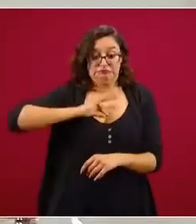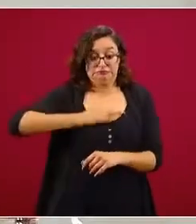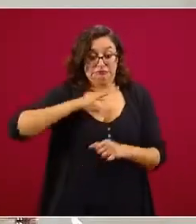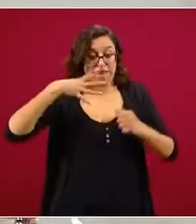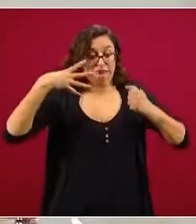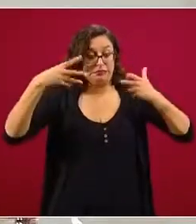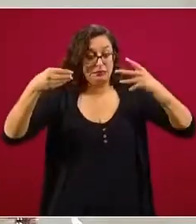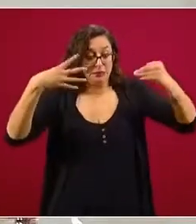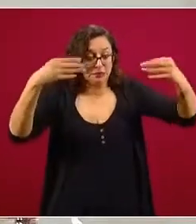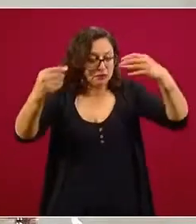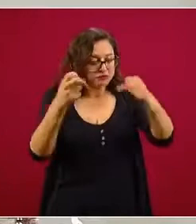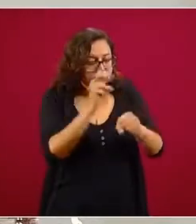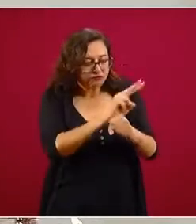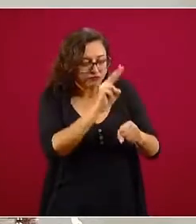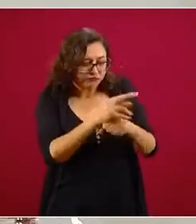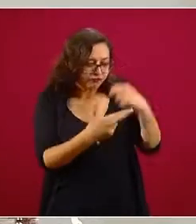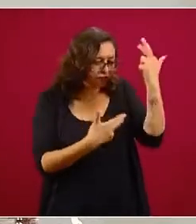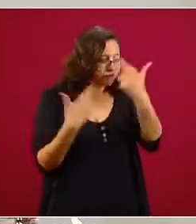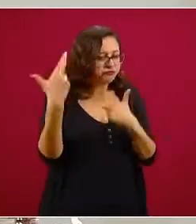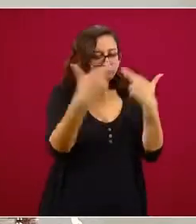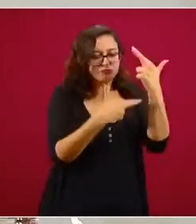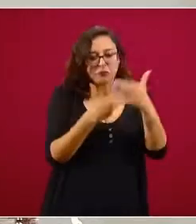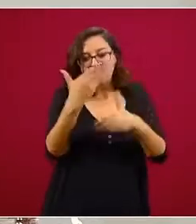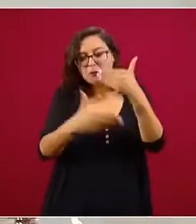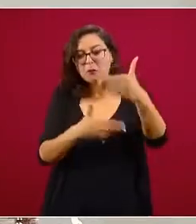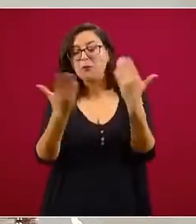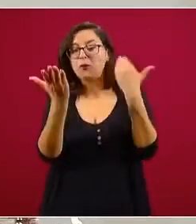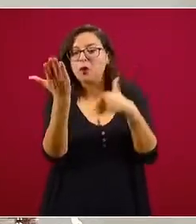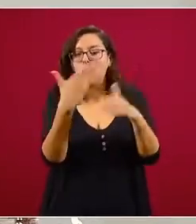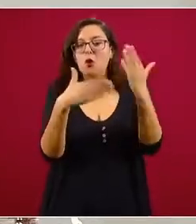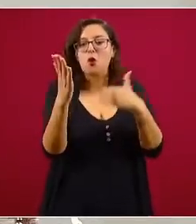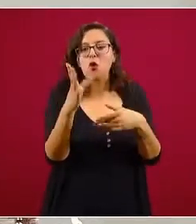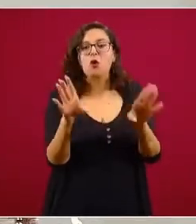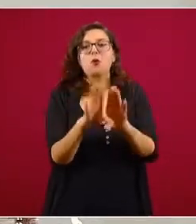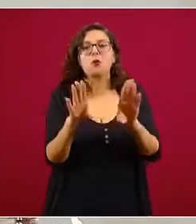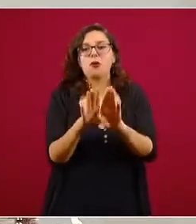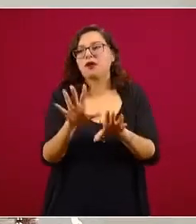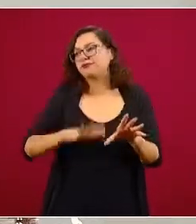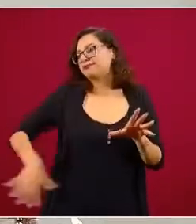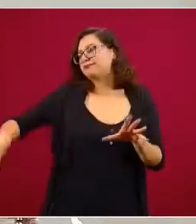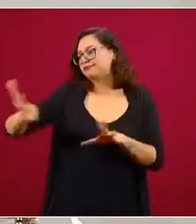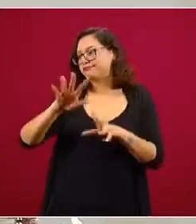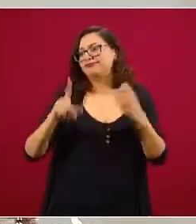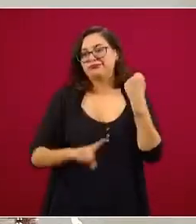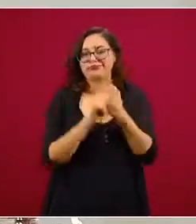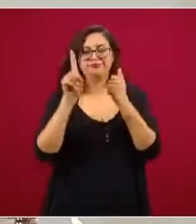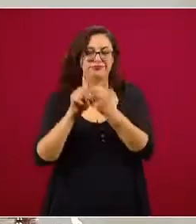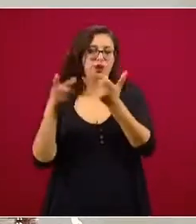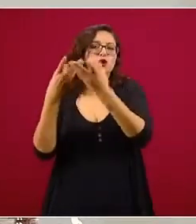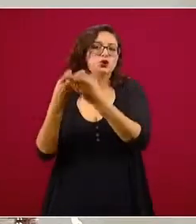través de las estrategias que se aplican para poder resolver los problemas que nos presentan.